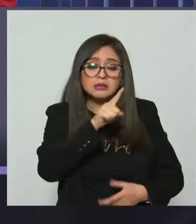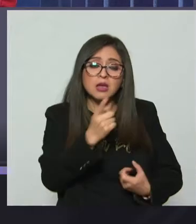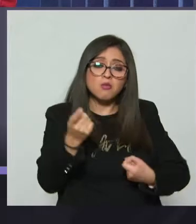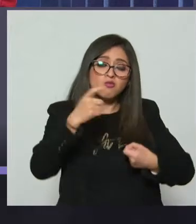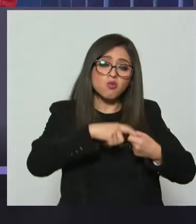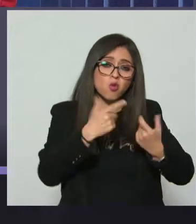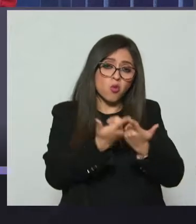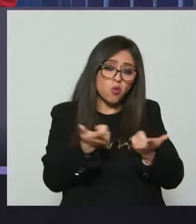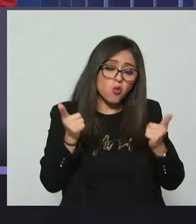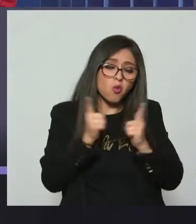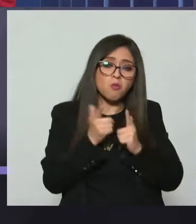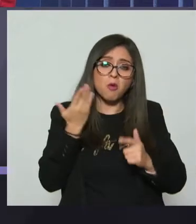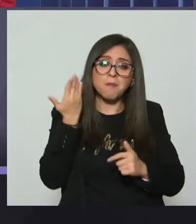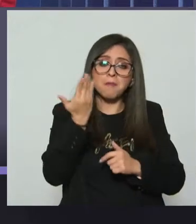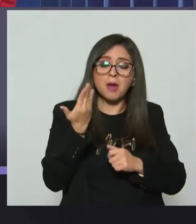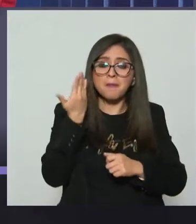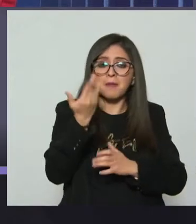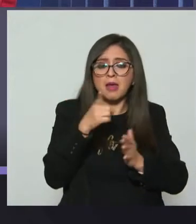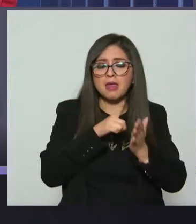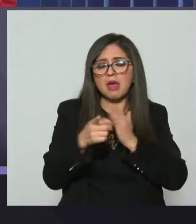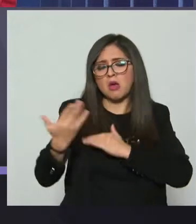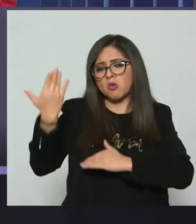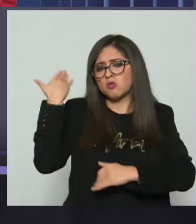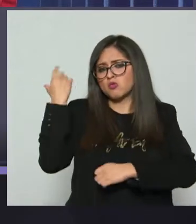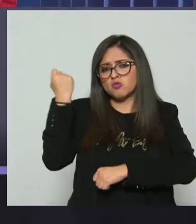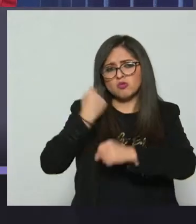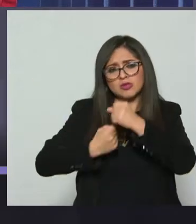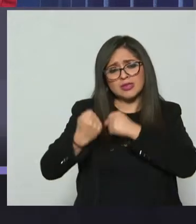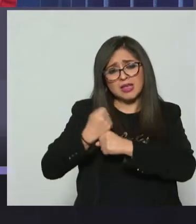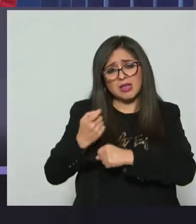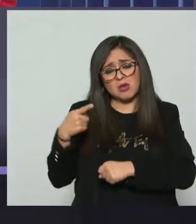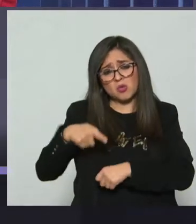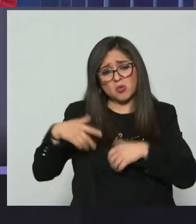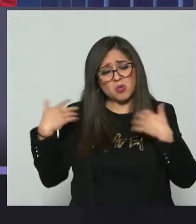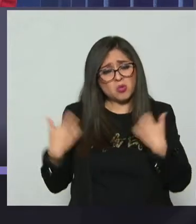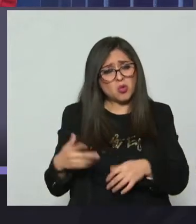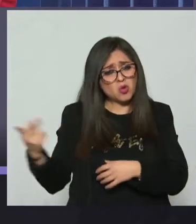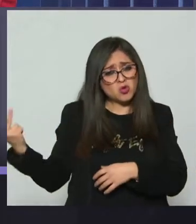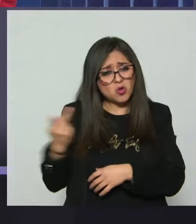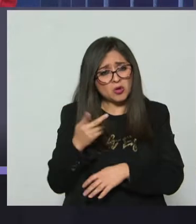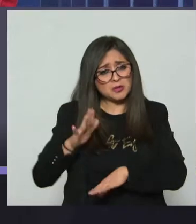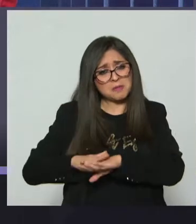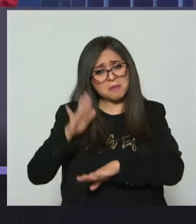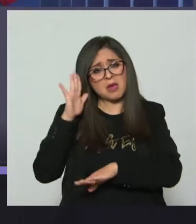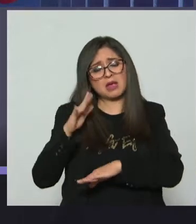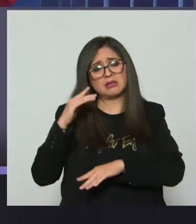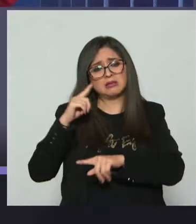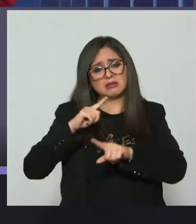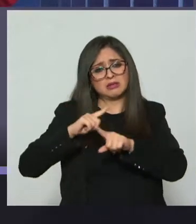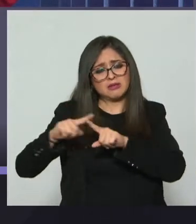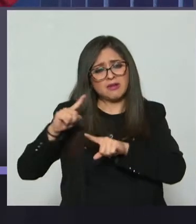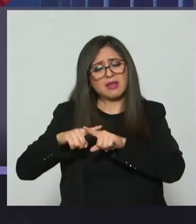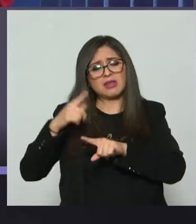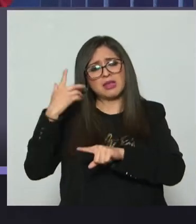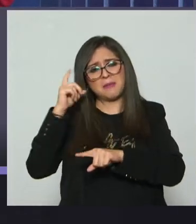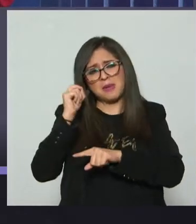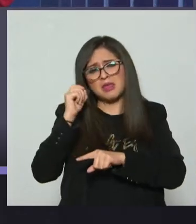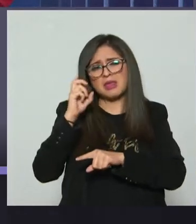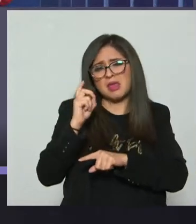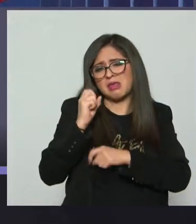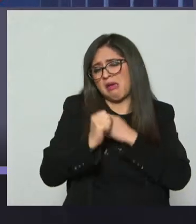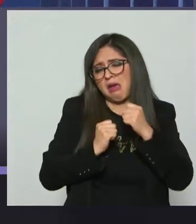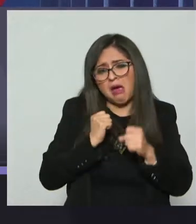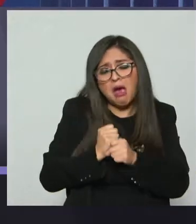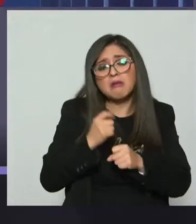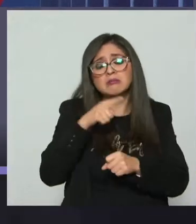años atrás y ya llevan décadas, incluso ellas dos, trabajando estos temas. ¿Consideran viable que sí pueda